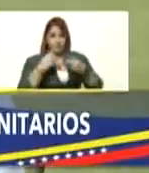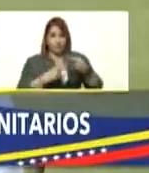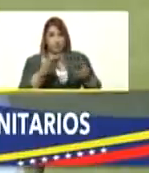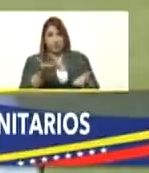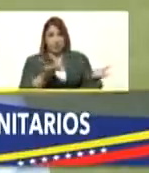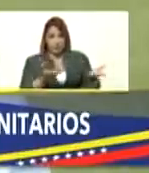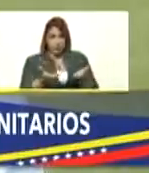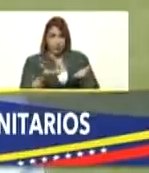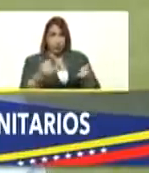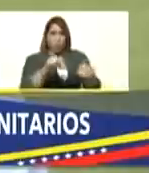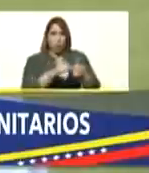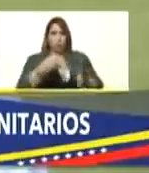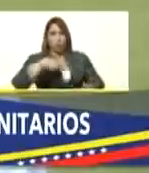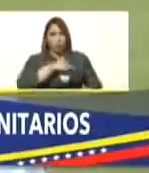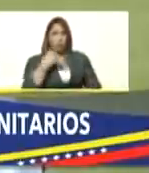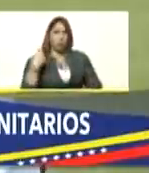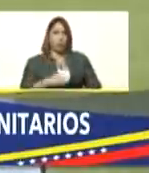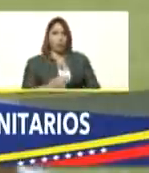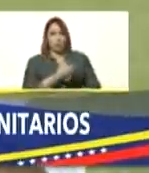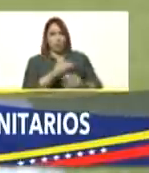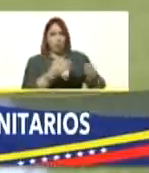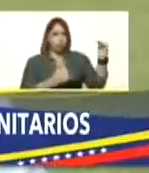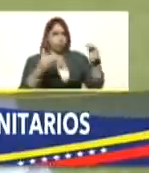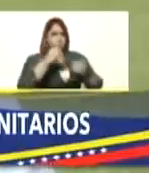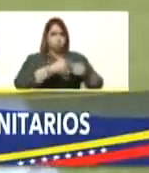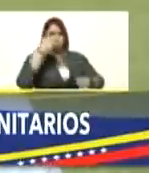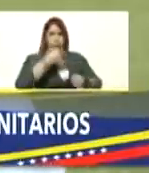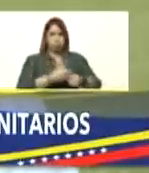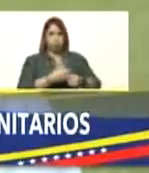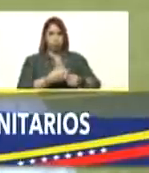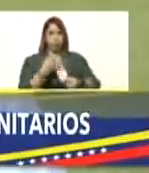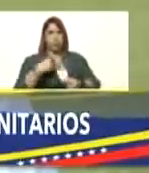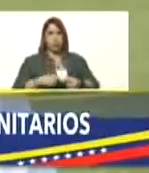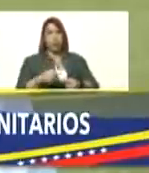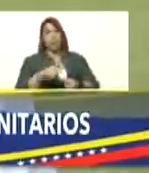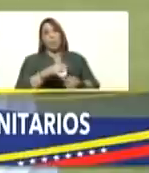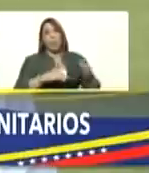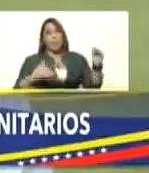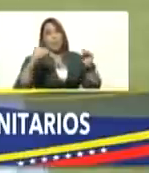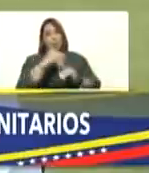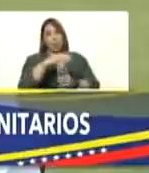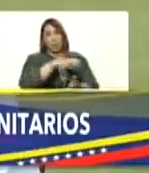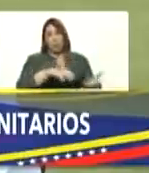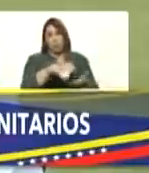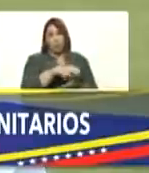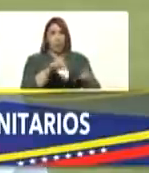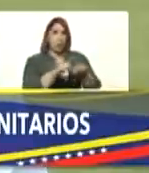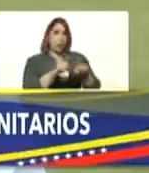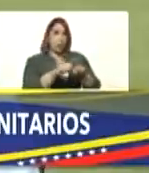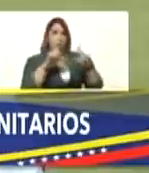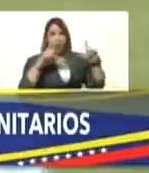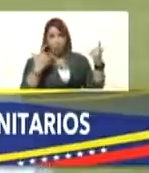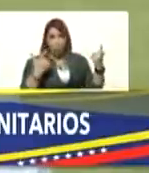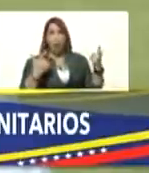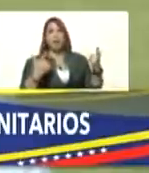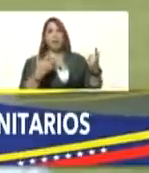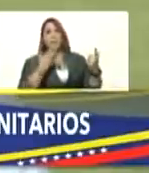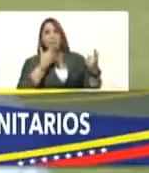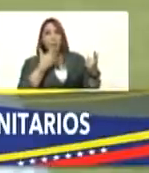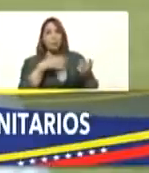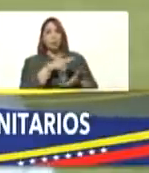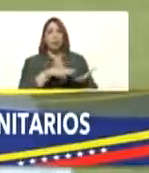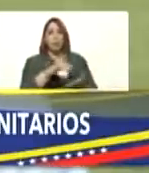servicios. Donde hemos tenido mayor éxito es en el gas, donde tenemos mayores problemas, al igual que en La Guaira, es en el agua. pero más allá